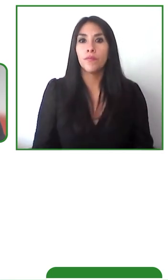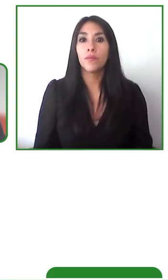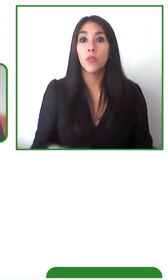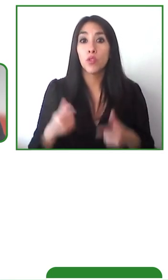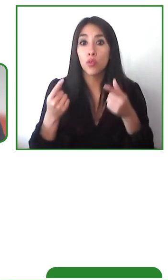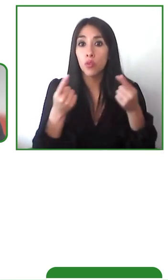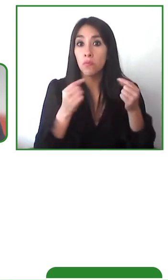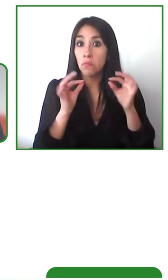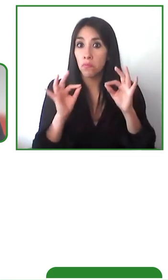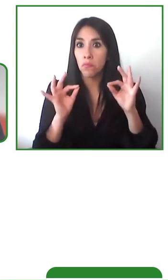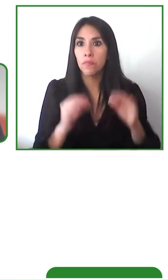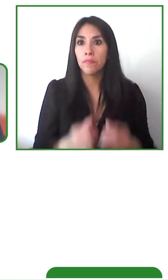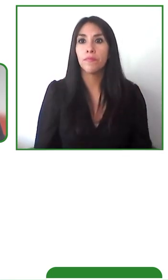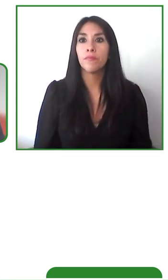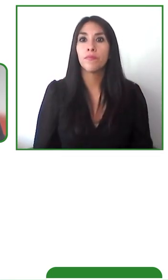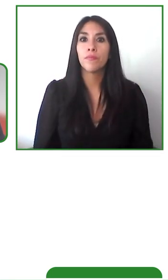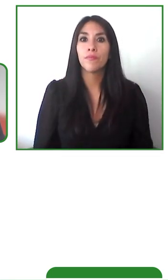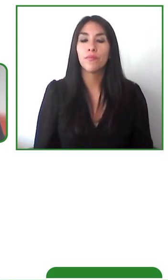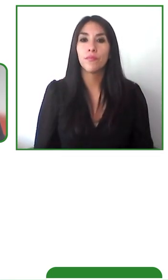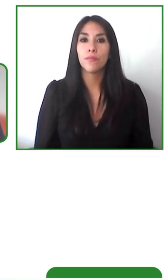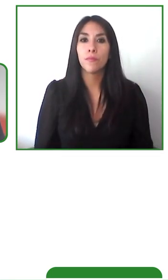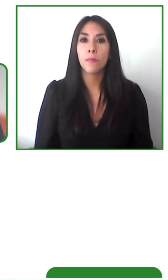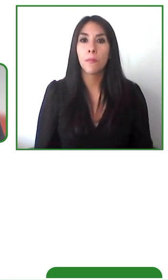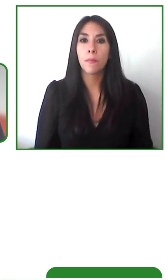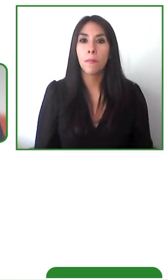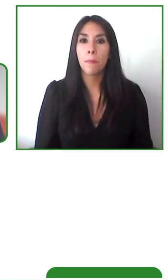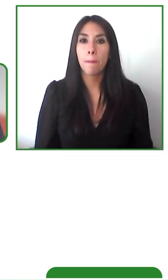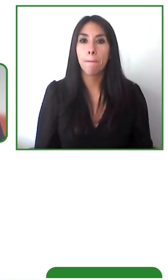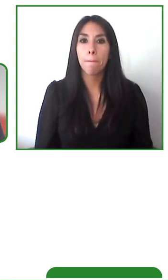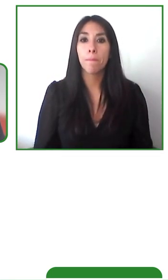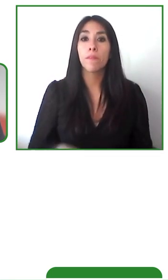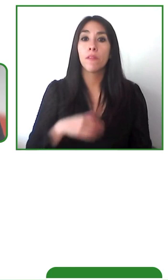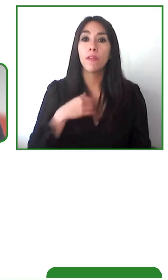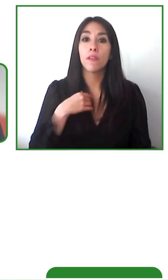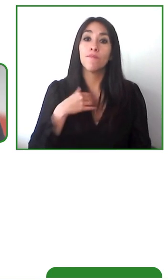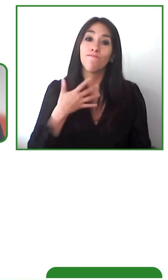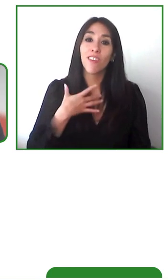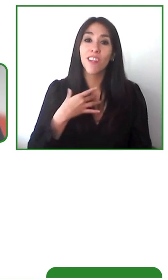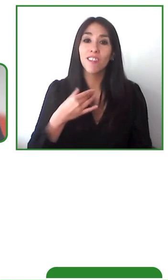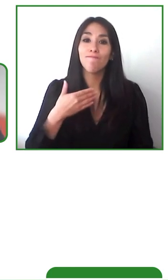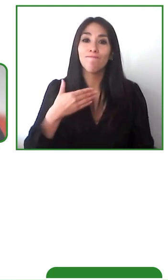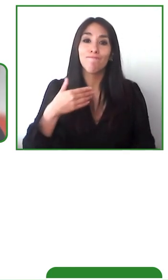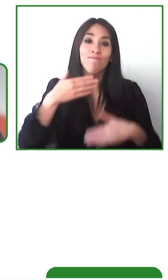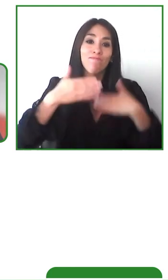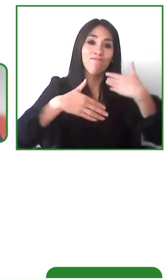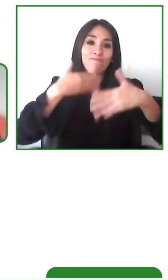Me encantaría seguir esta conversación, pero entiendo que estamos casi a cerrar.